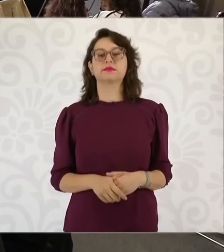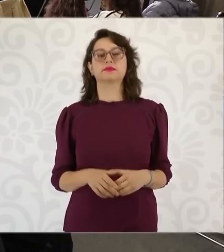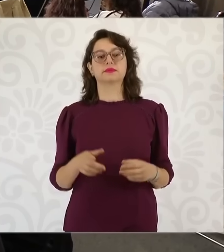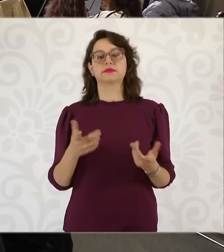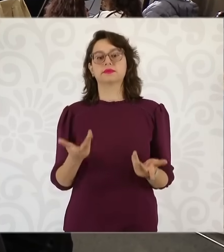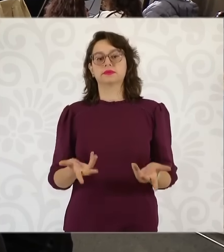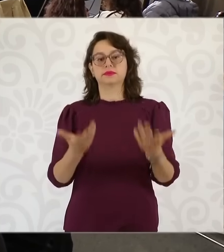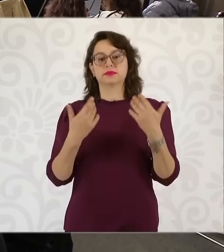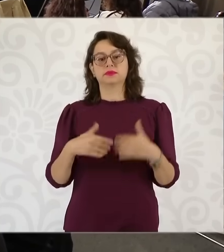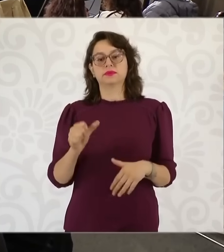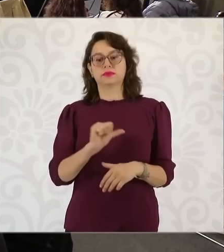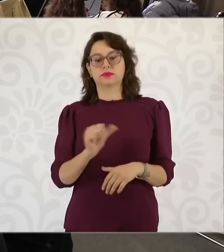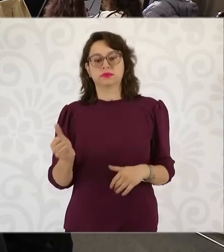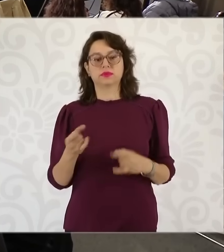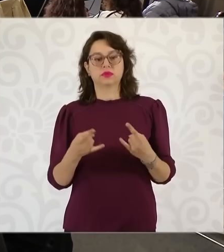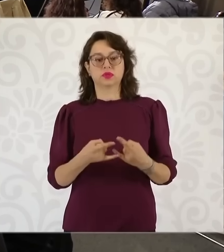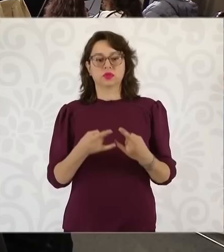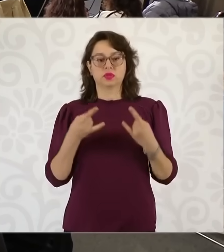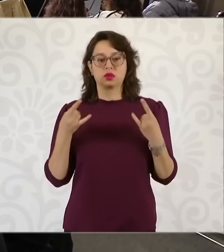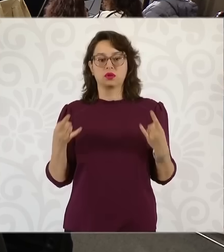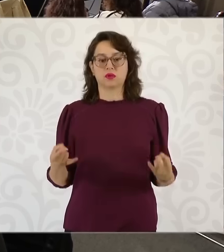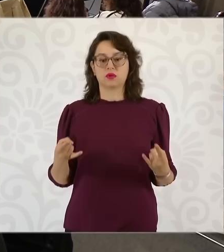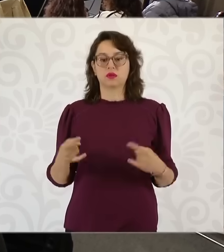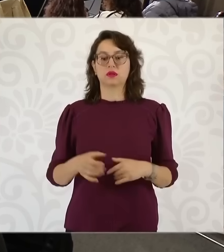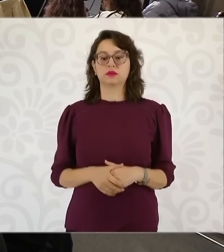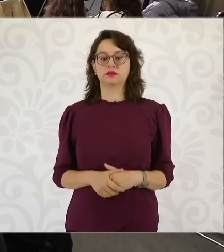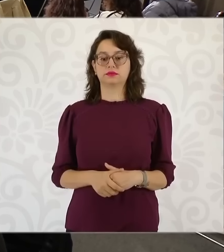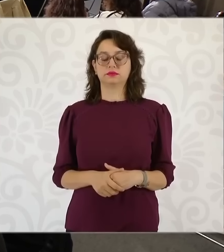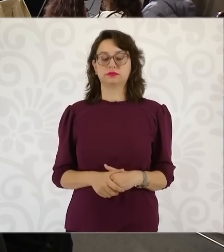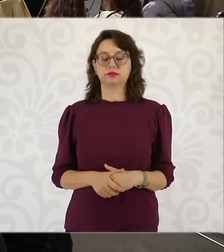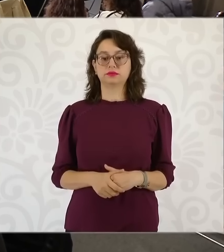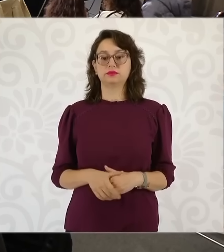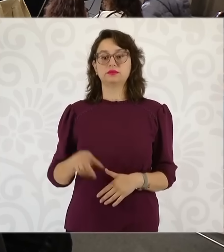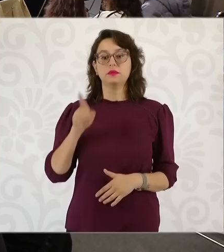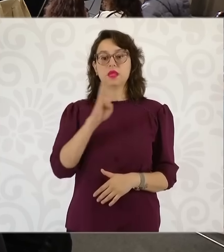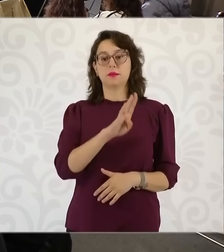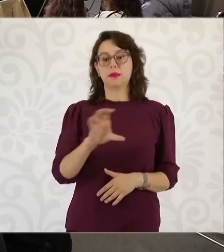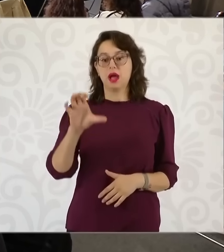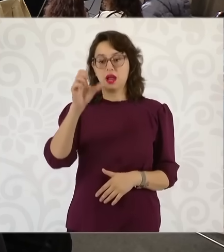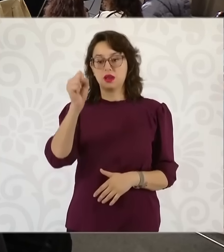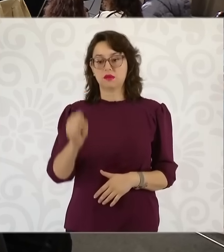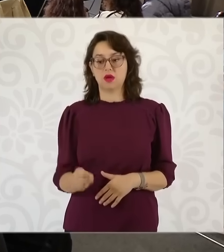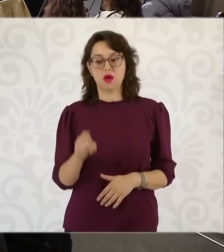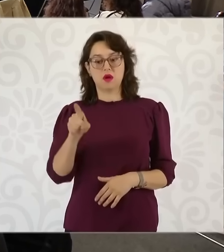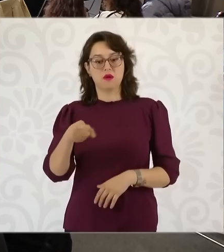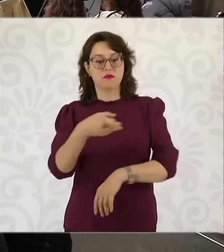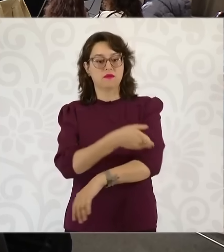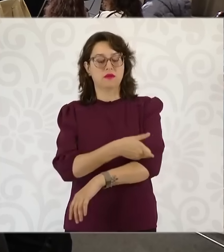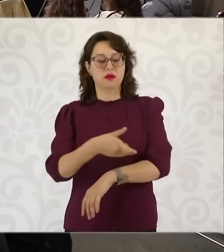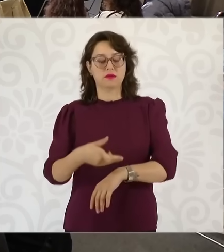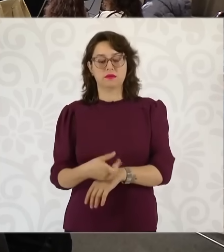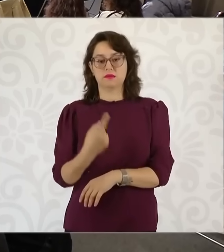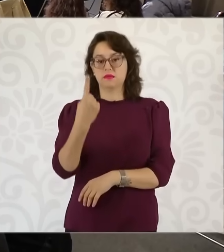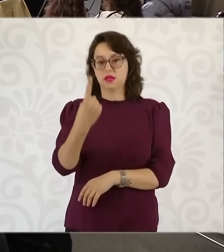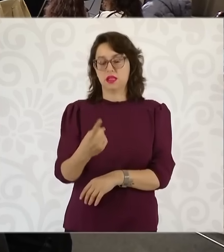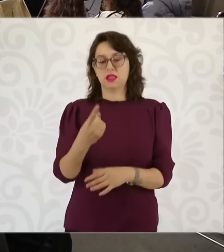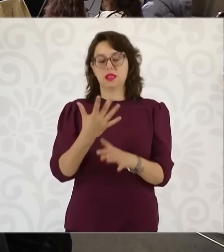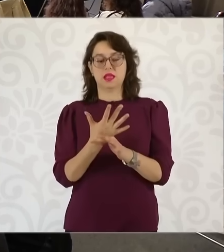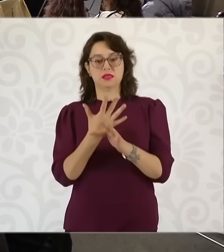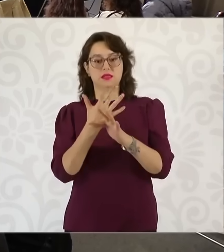más, Presidenta. Familias de Mulegé, en Baja California Sur, están denunciando que hace 40